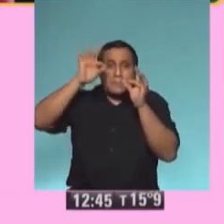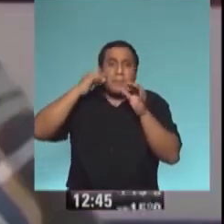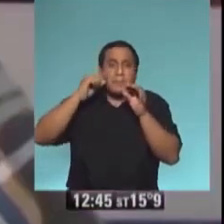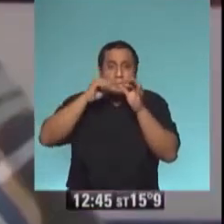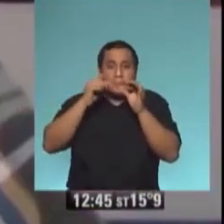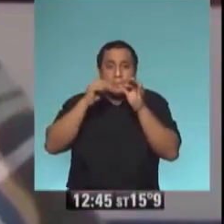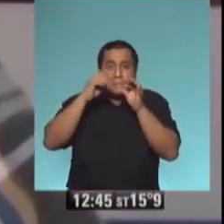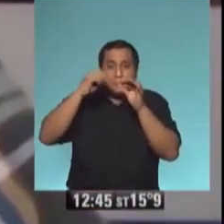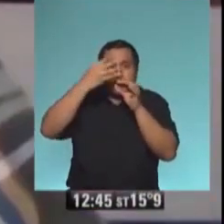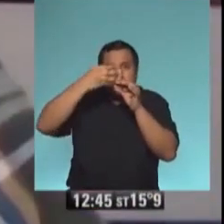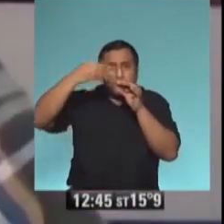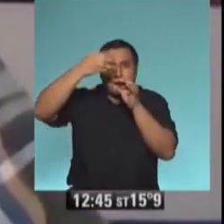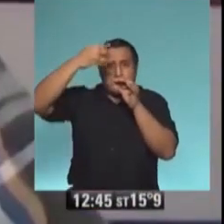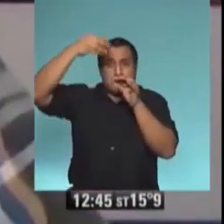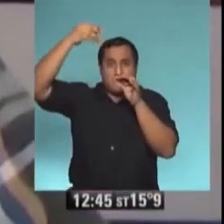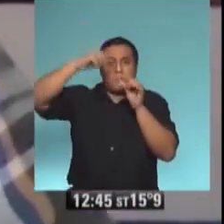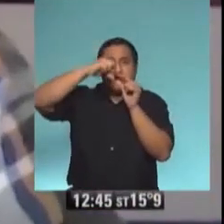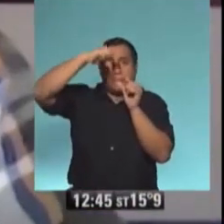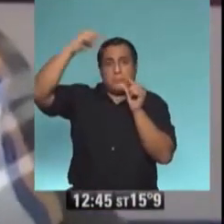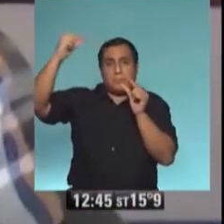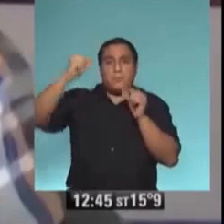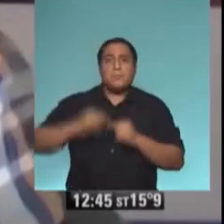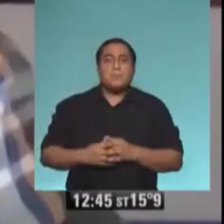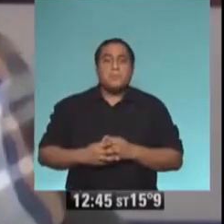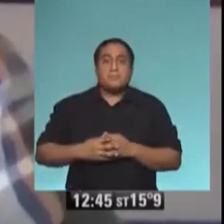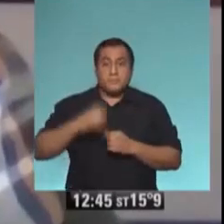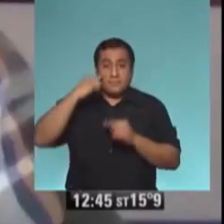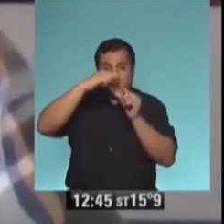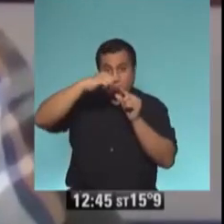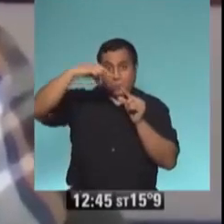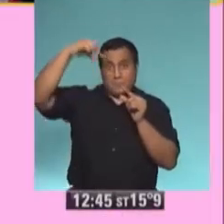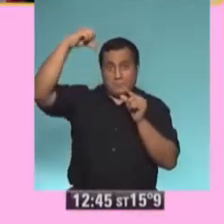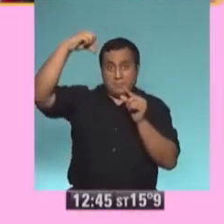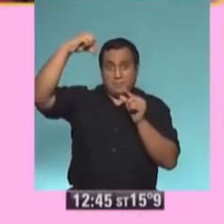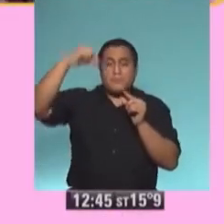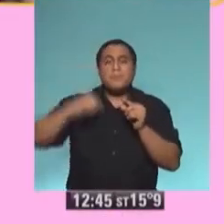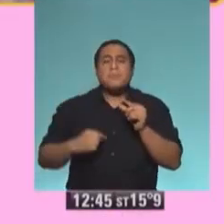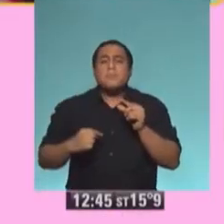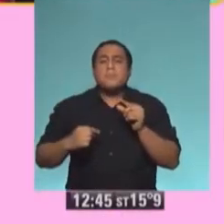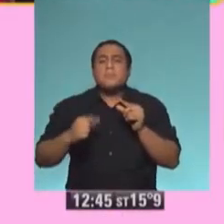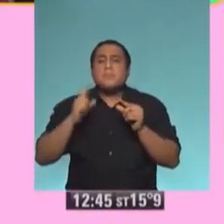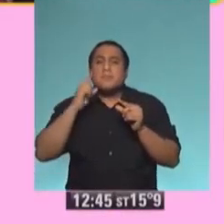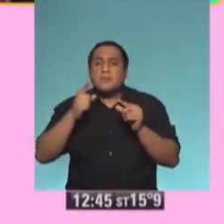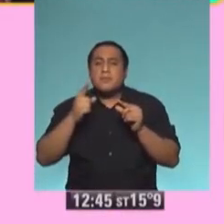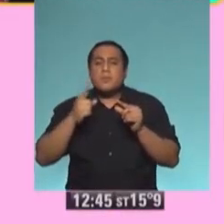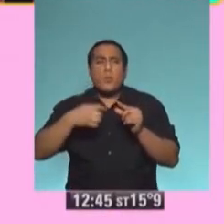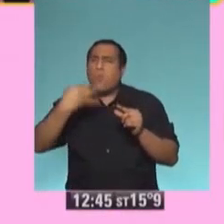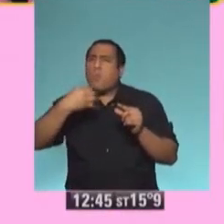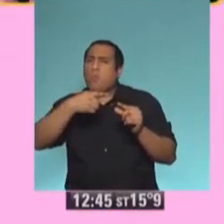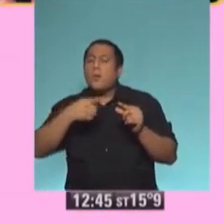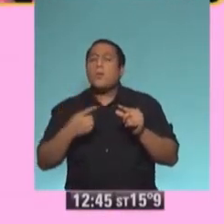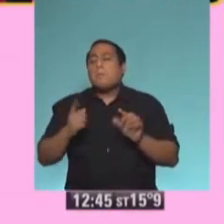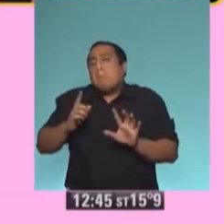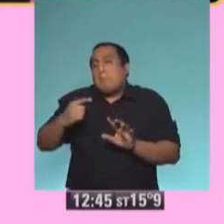que es la pluma, vamos a decir, la vaina de la pluma, ¿no? Ajá. Y tienen algo muy copado que nosotros solemos